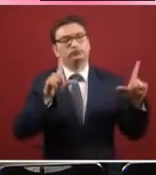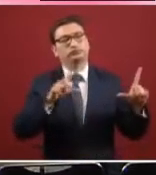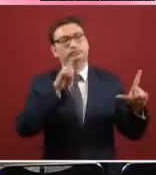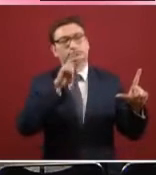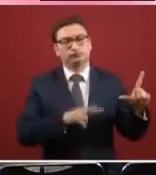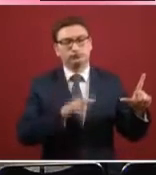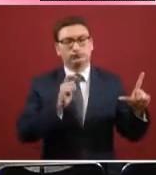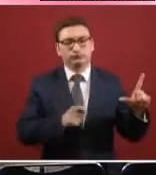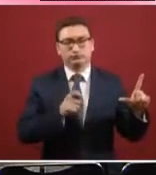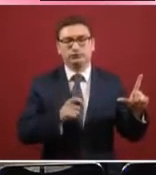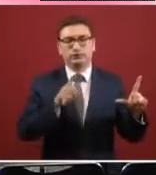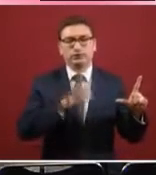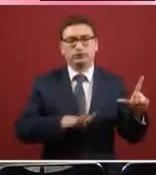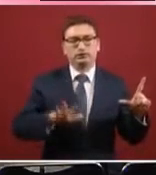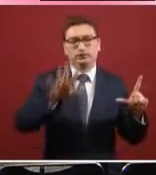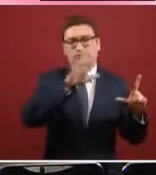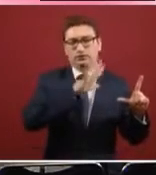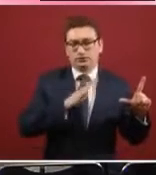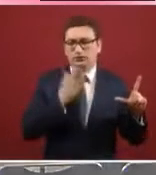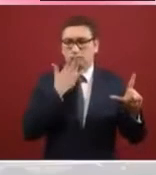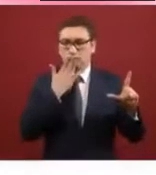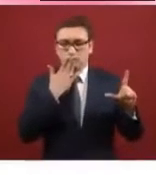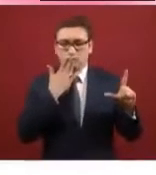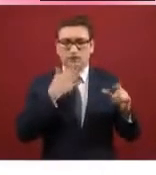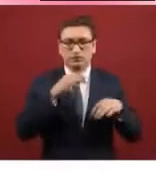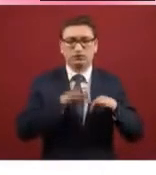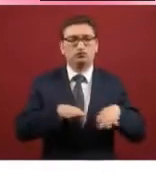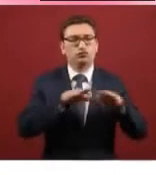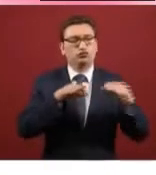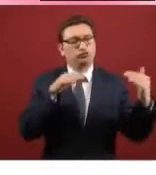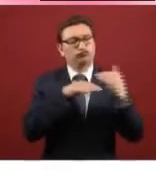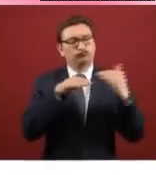On the slide, you can see that Sonora and its road,